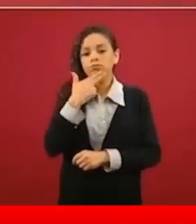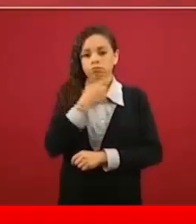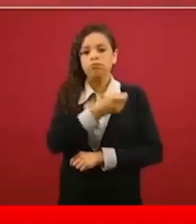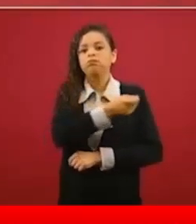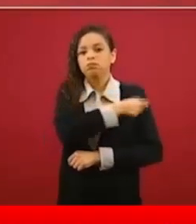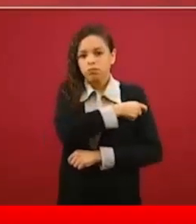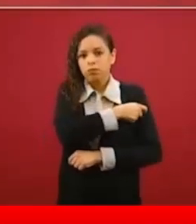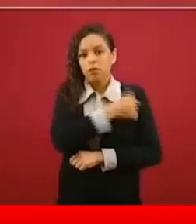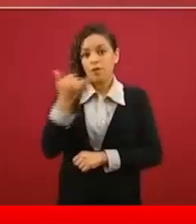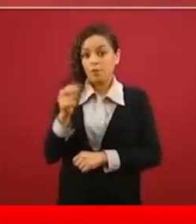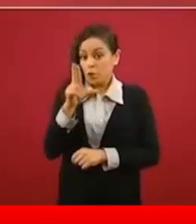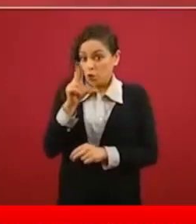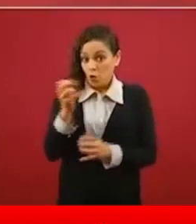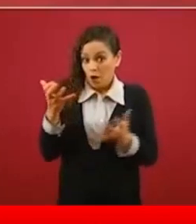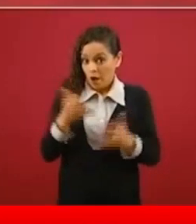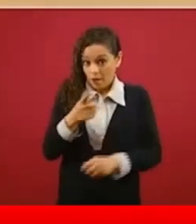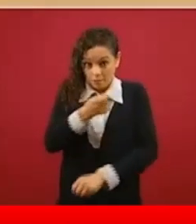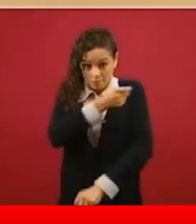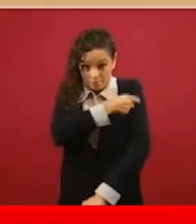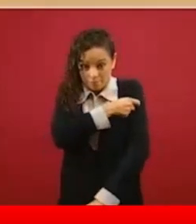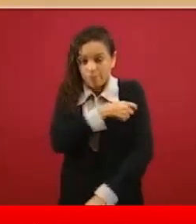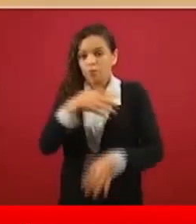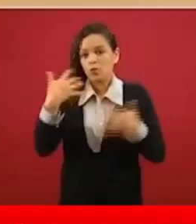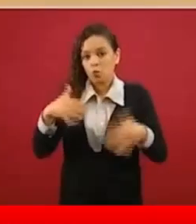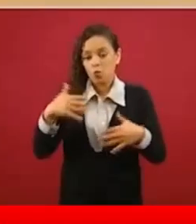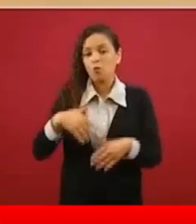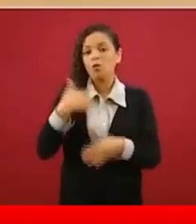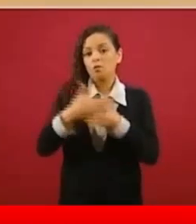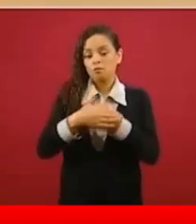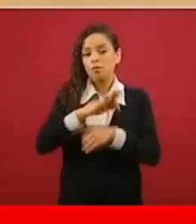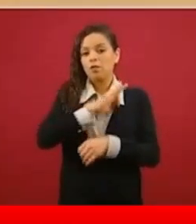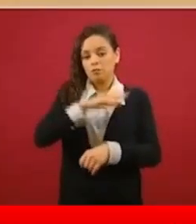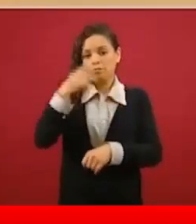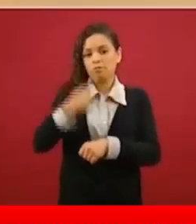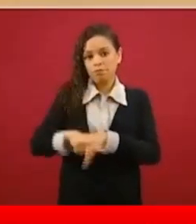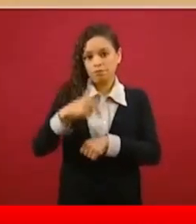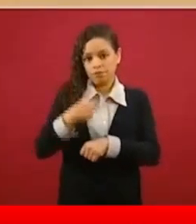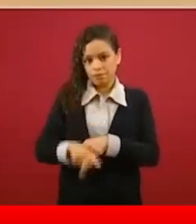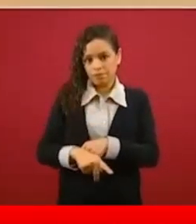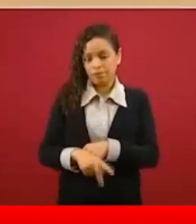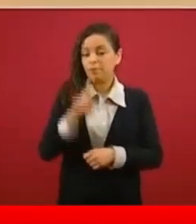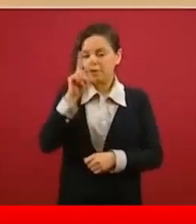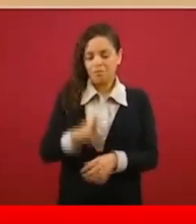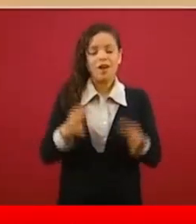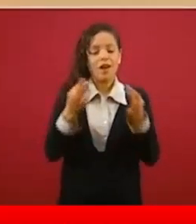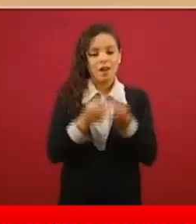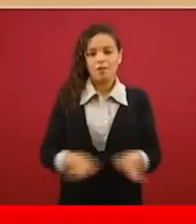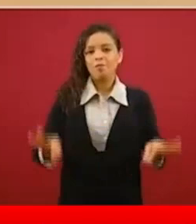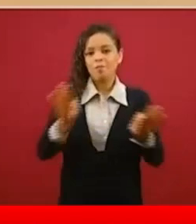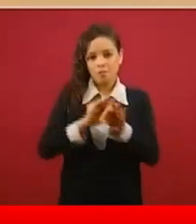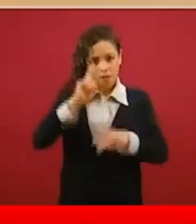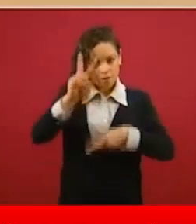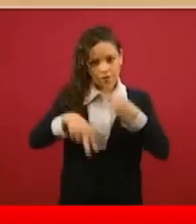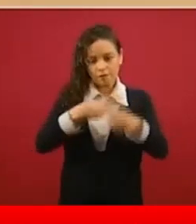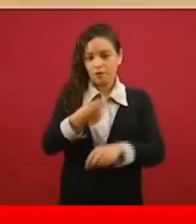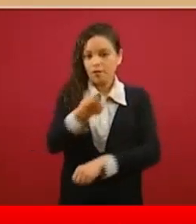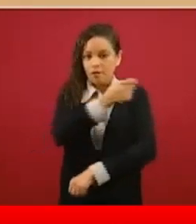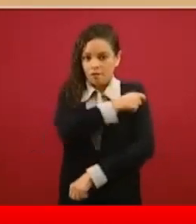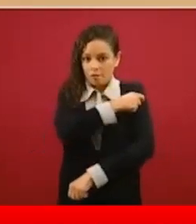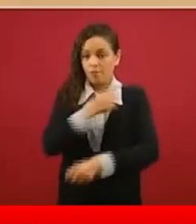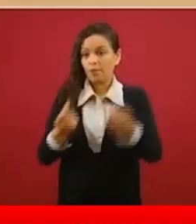posibles riesgos que en general es muchísima mayor la utilidad así que es muy importante vacunarse y quien no cree en las vacunas